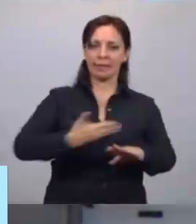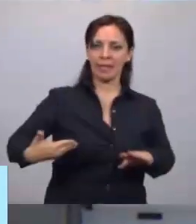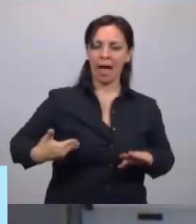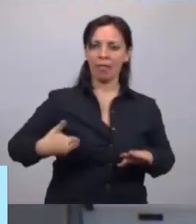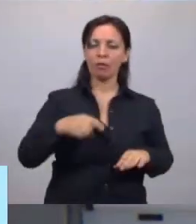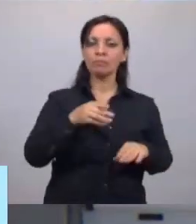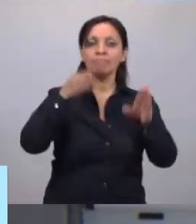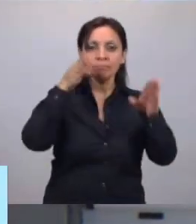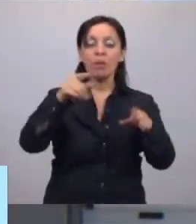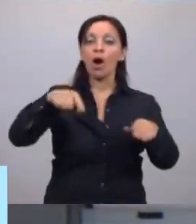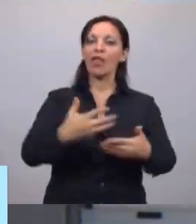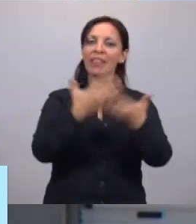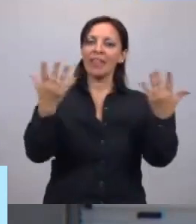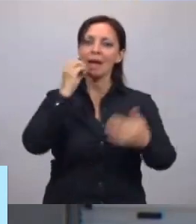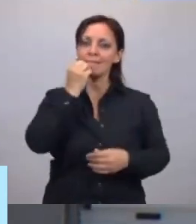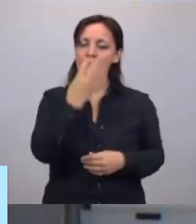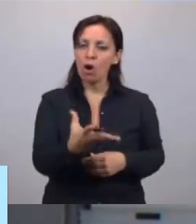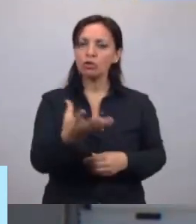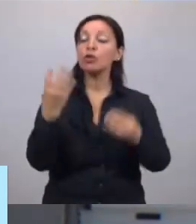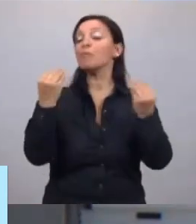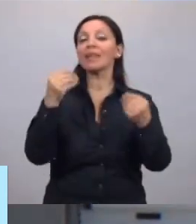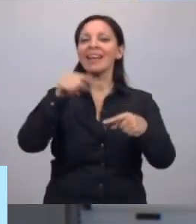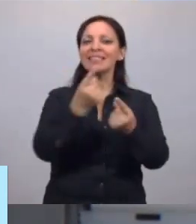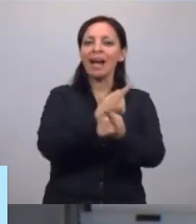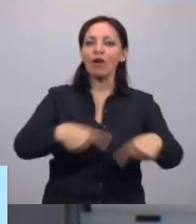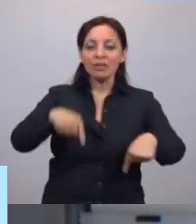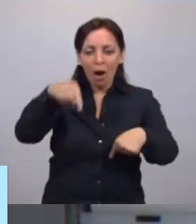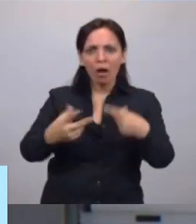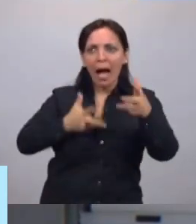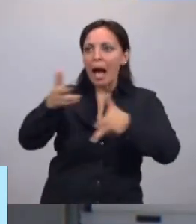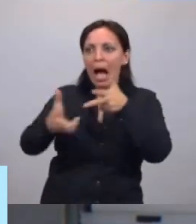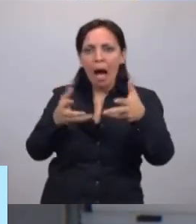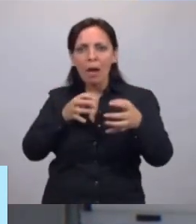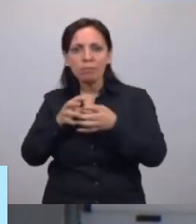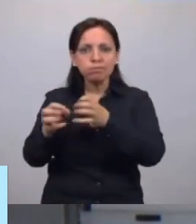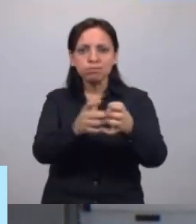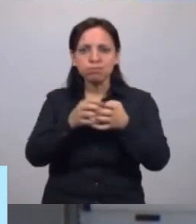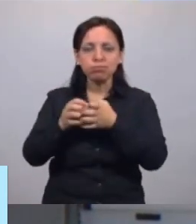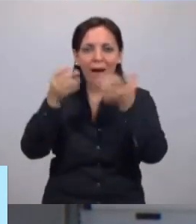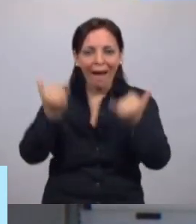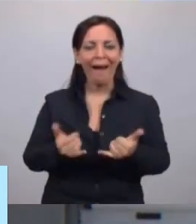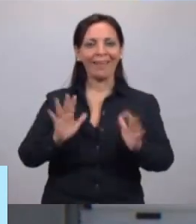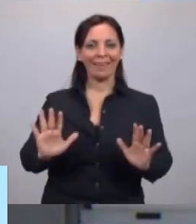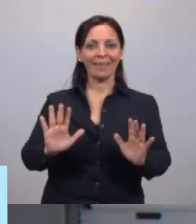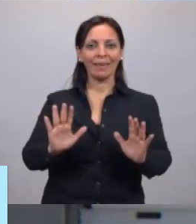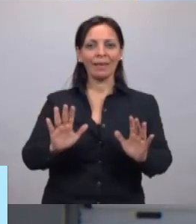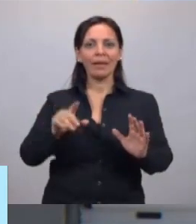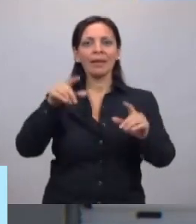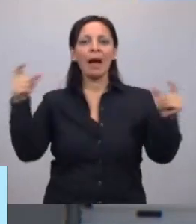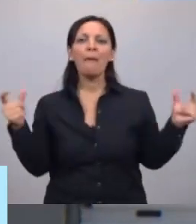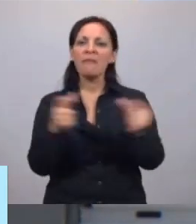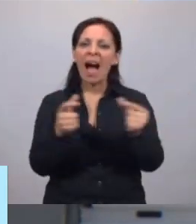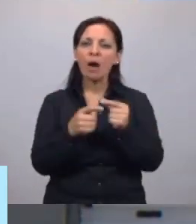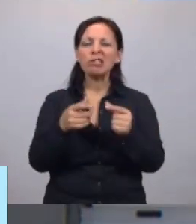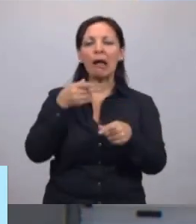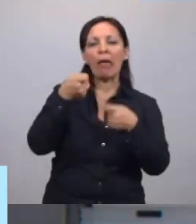este es un día muy lindo y muy hermoso porque estas cosas están discutiendo hoy se está discutiendo esto de los vouchers